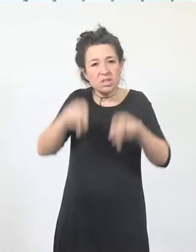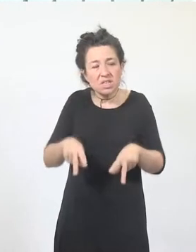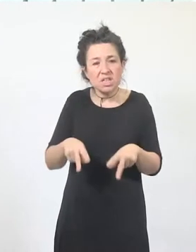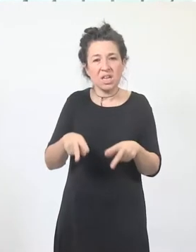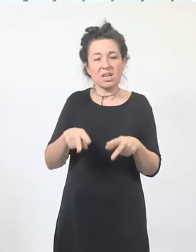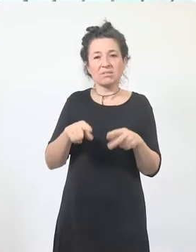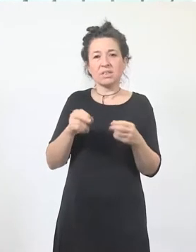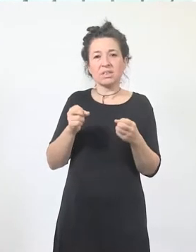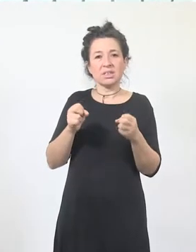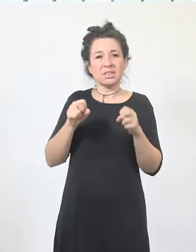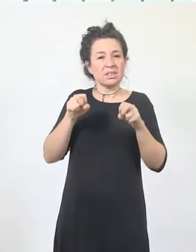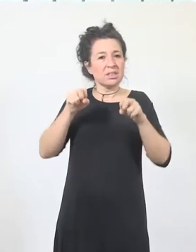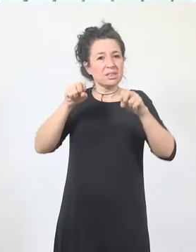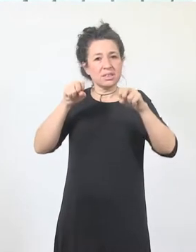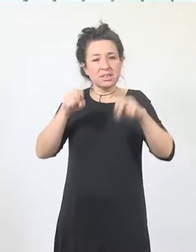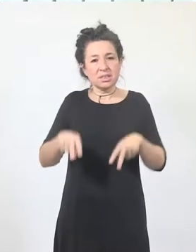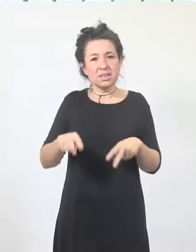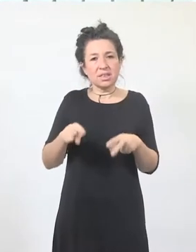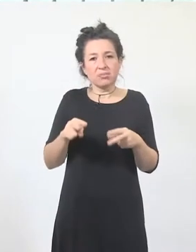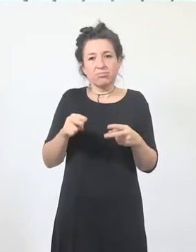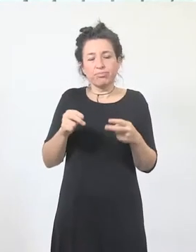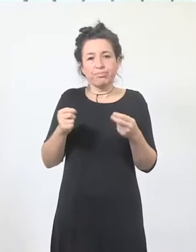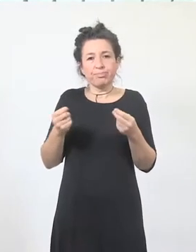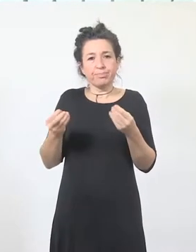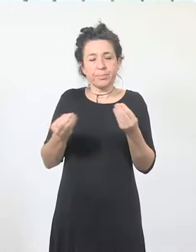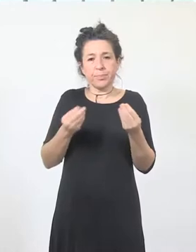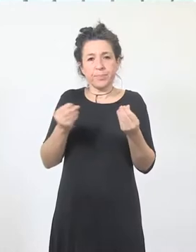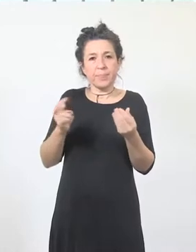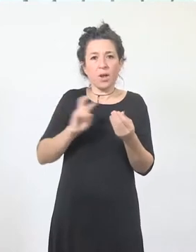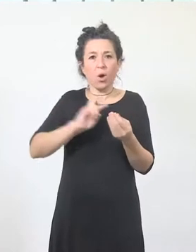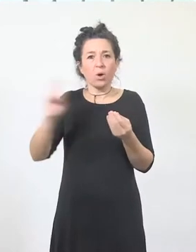sin cualquier otro tipo